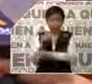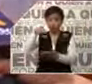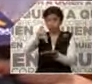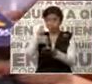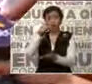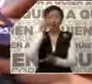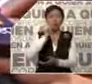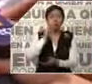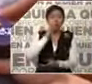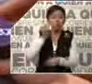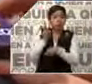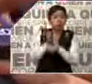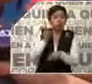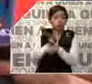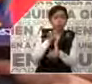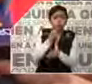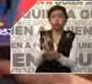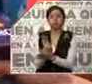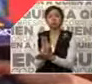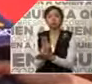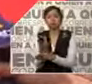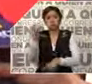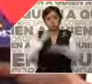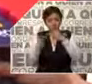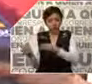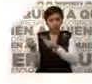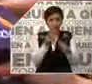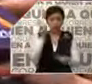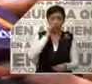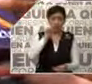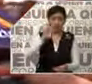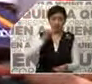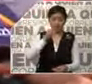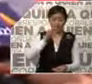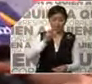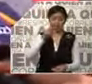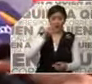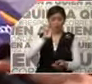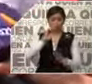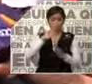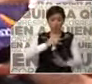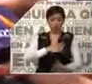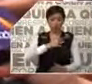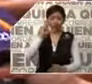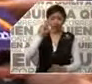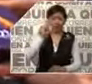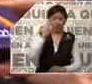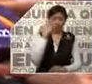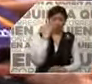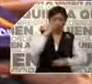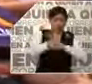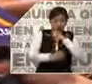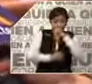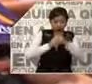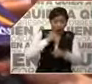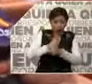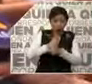se está como si fuera guardería. Nadie más se queda más que ella. Digo, no es justo que ella más de 35 años ha estado aquí